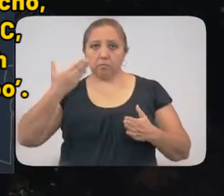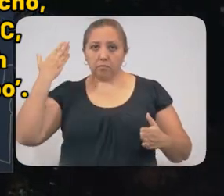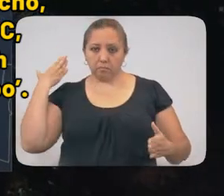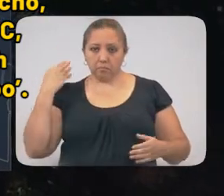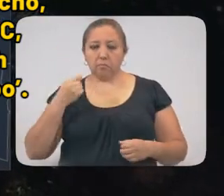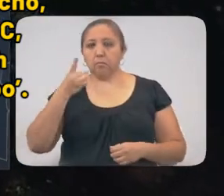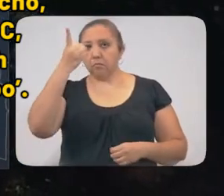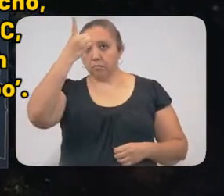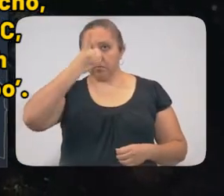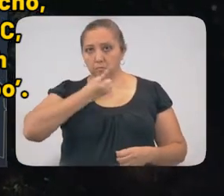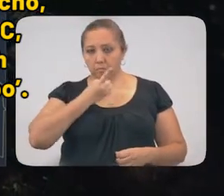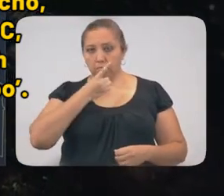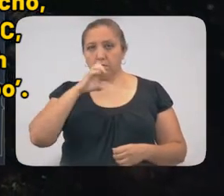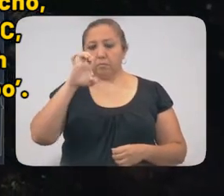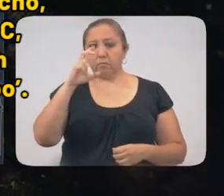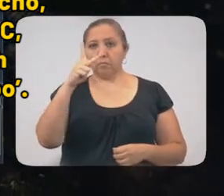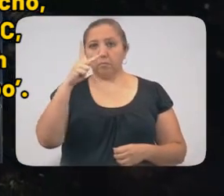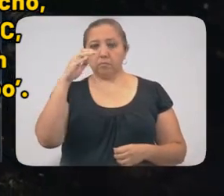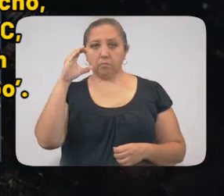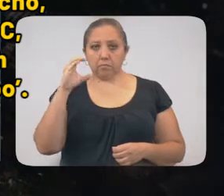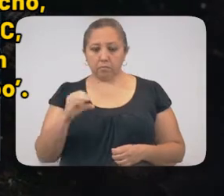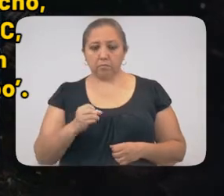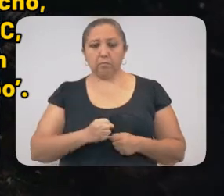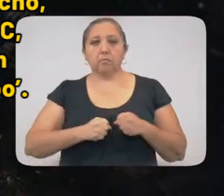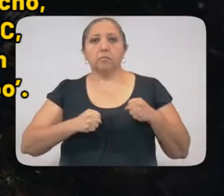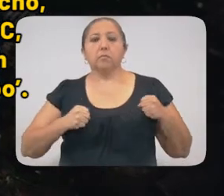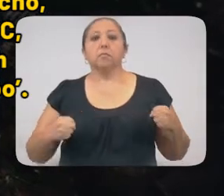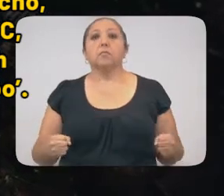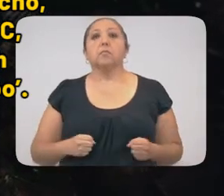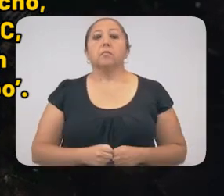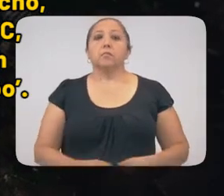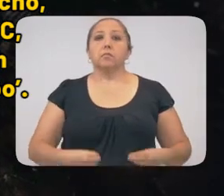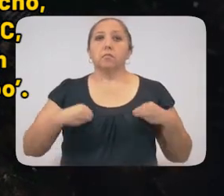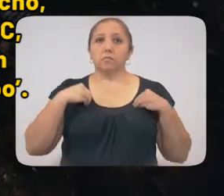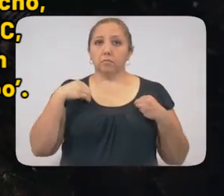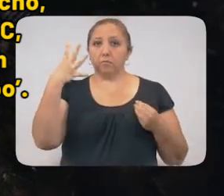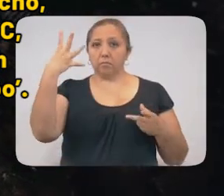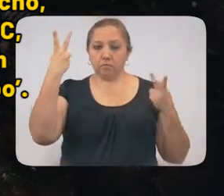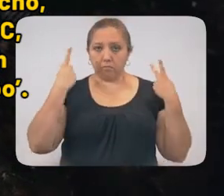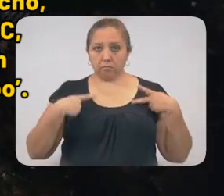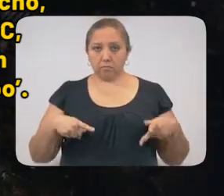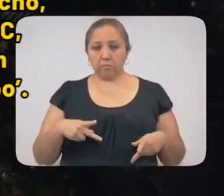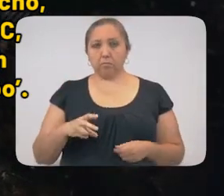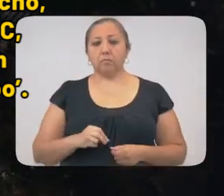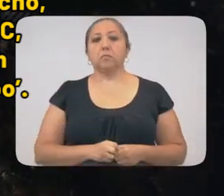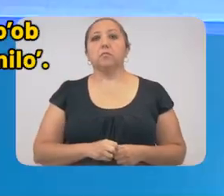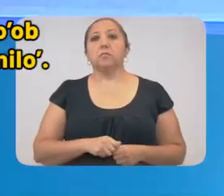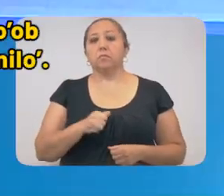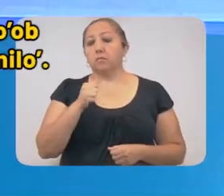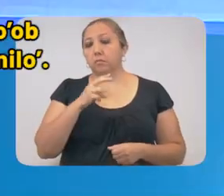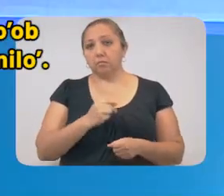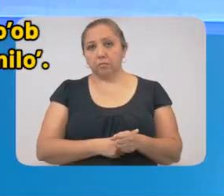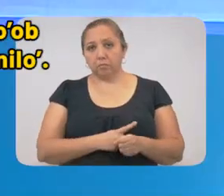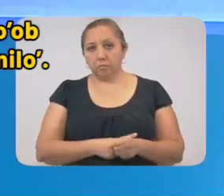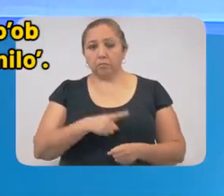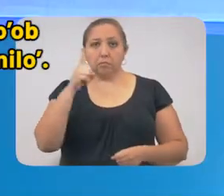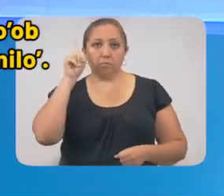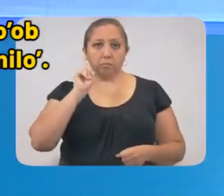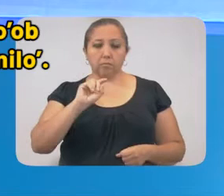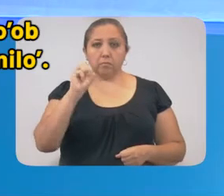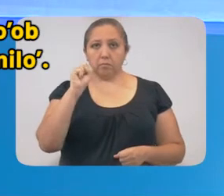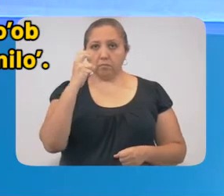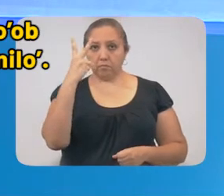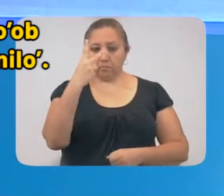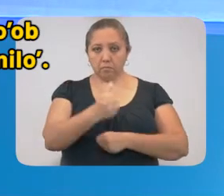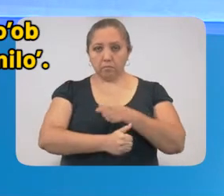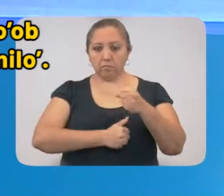de diabetes, EPOC, hipertensión y obesidad. Vivía con 4 personas que no presentan síntomas. Una mujer de